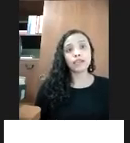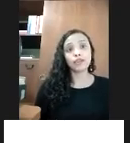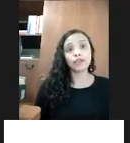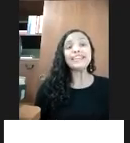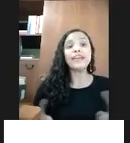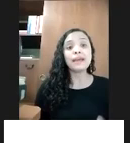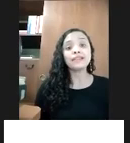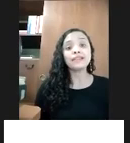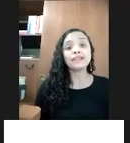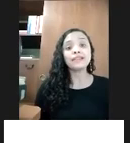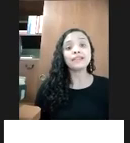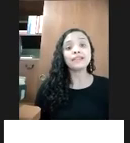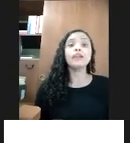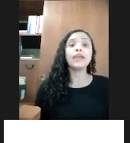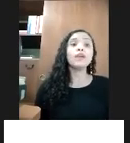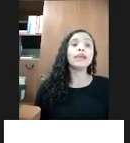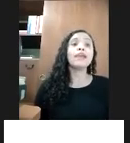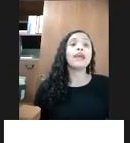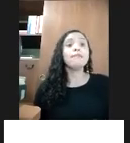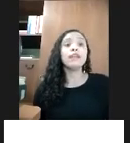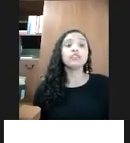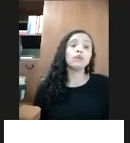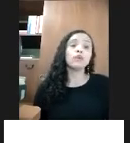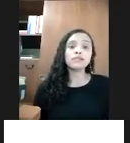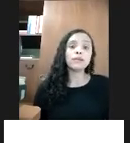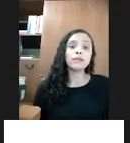eléctrico. Y además nos dijeron que al menos